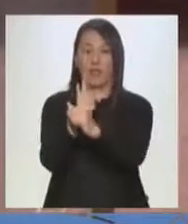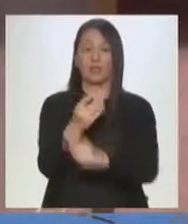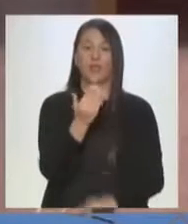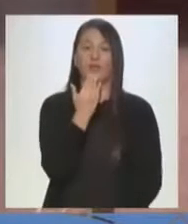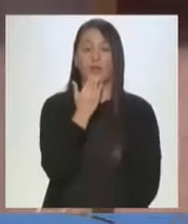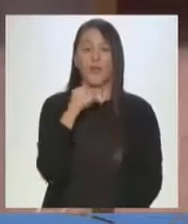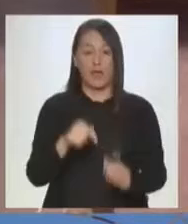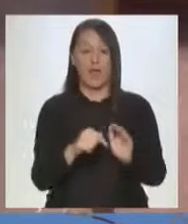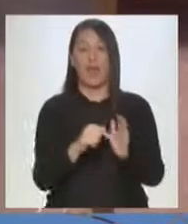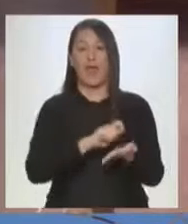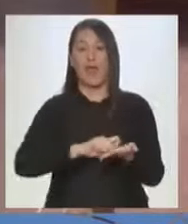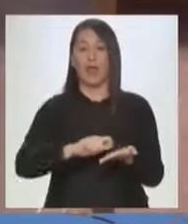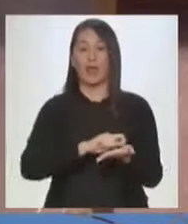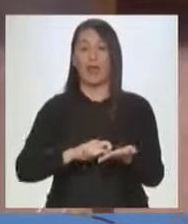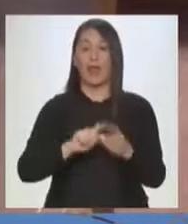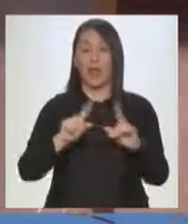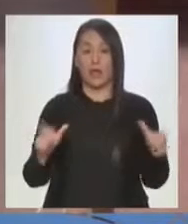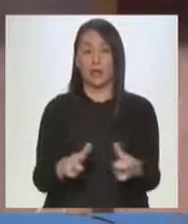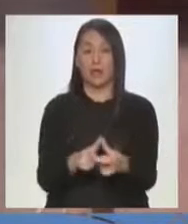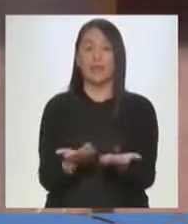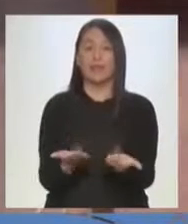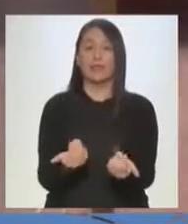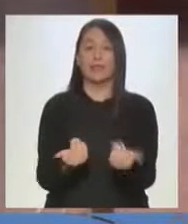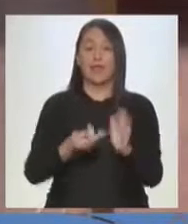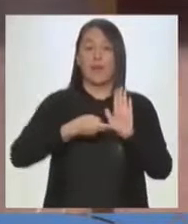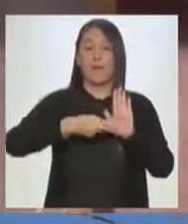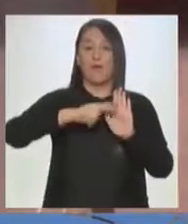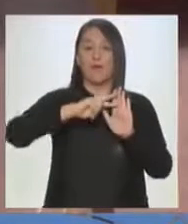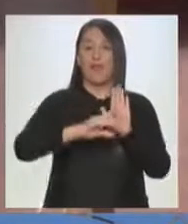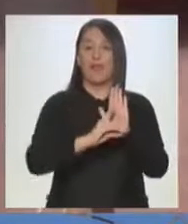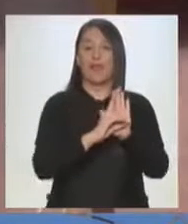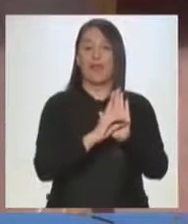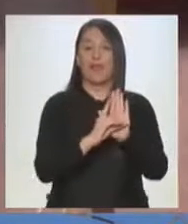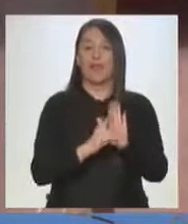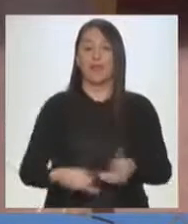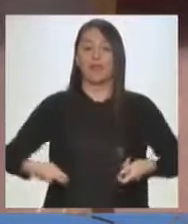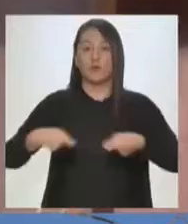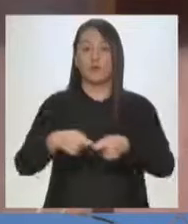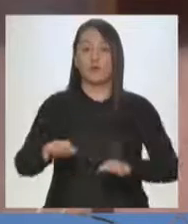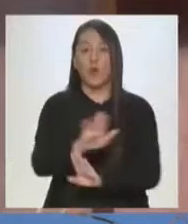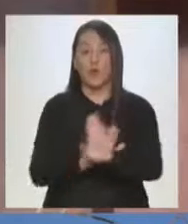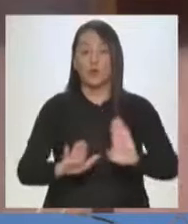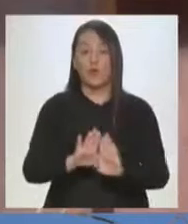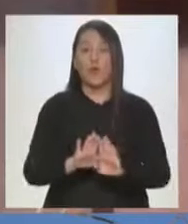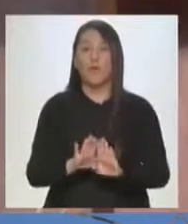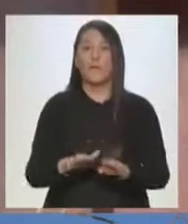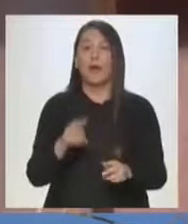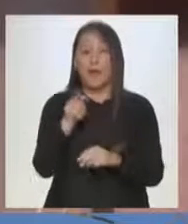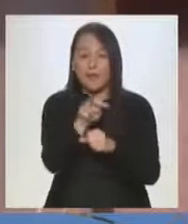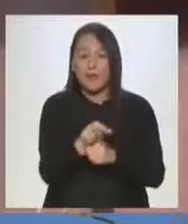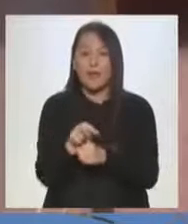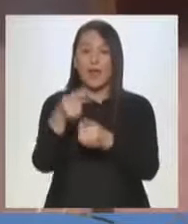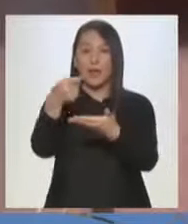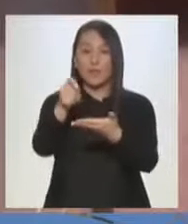quedó plasmado en las actas de la Comisión la necesidad de modificar los decretos de subsidio Protege para revisar la situación de miles de